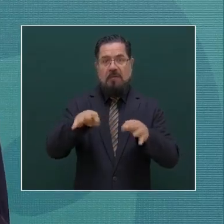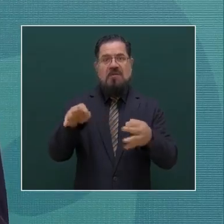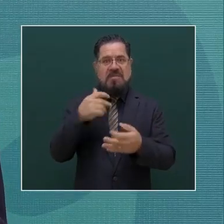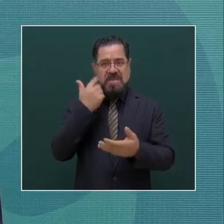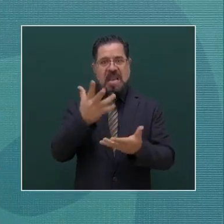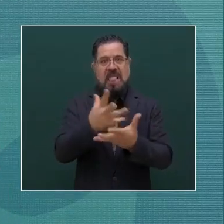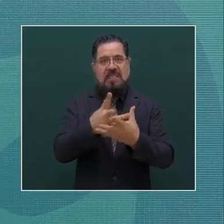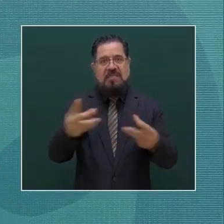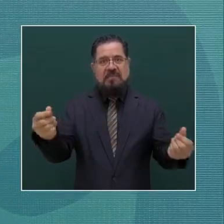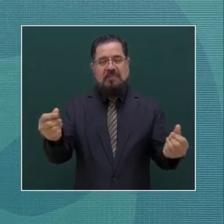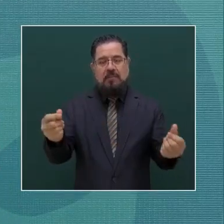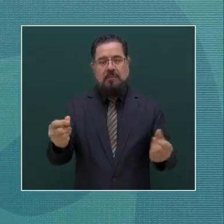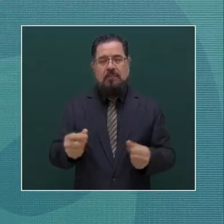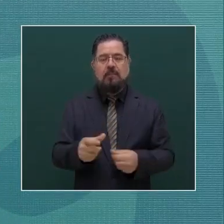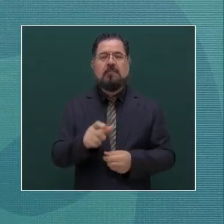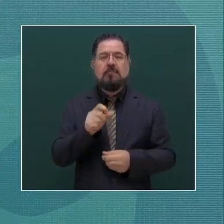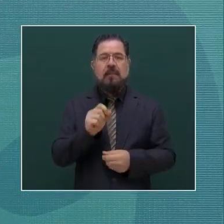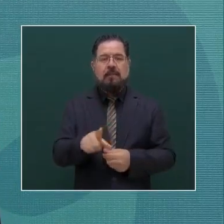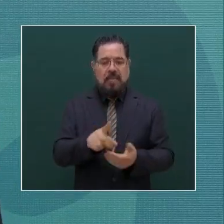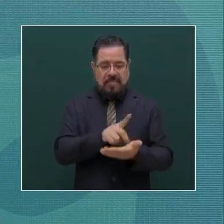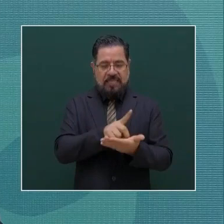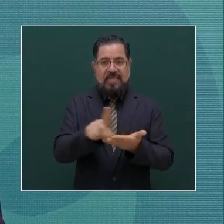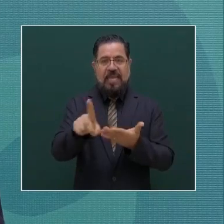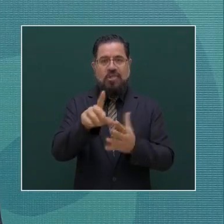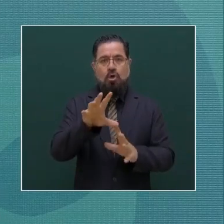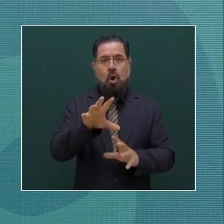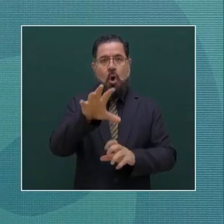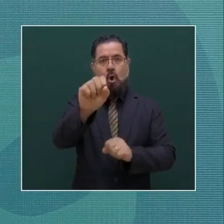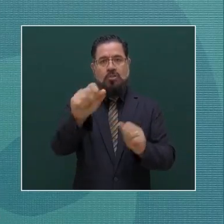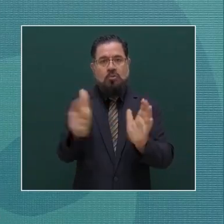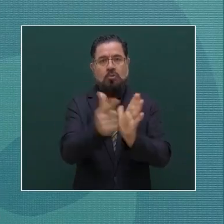el derecho constitucional,